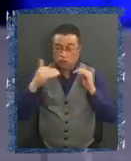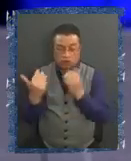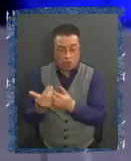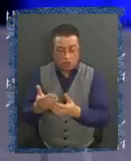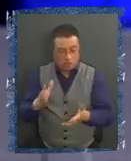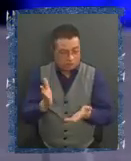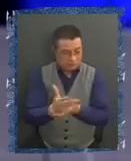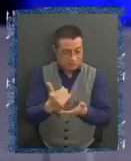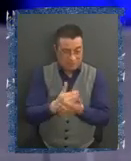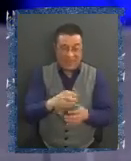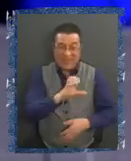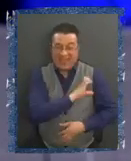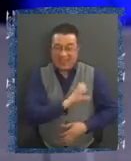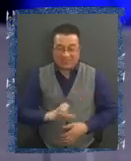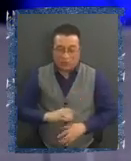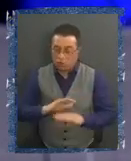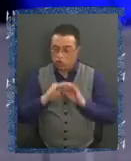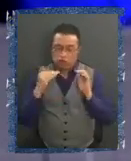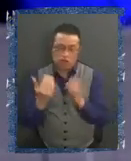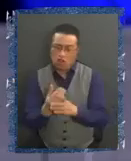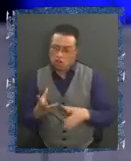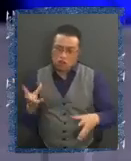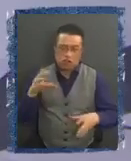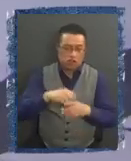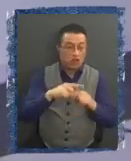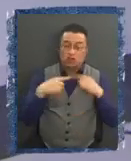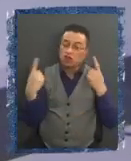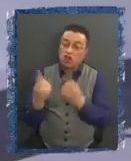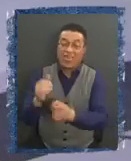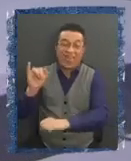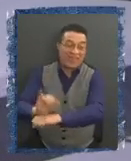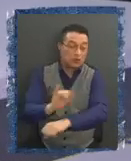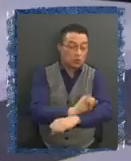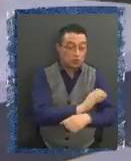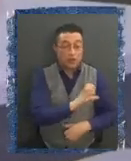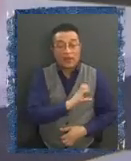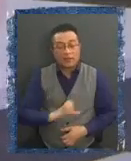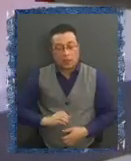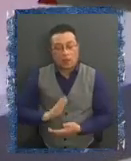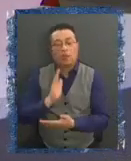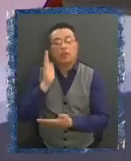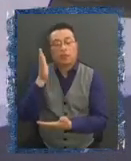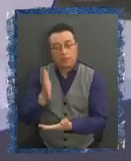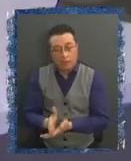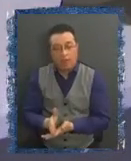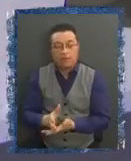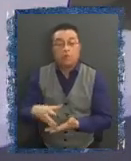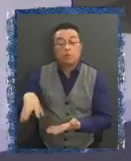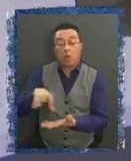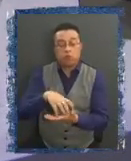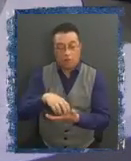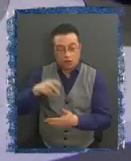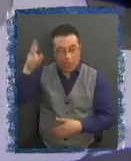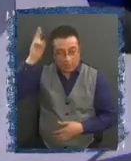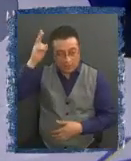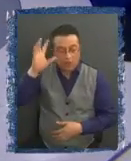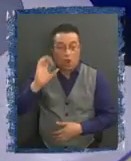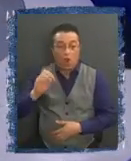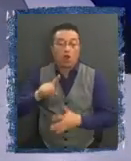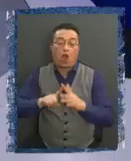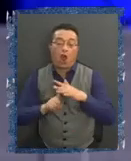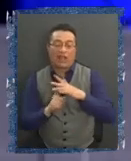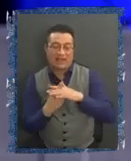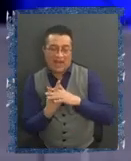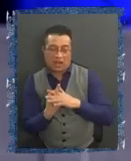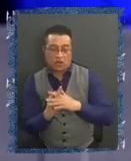sea, en todos los órganos, en todas las instituciones del Estado. Tiene que haber pueblos indígenas o pueblos originarios. Y